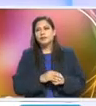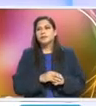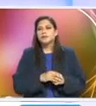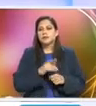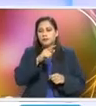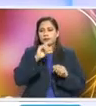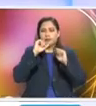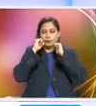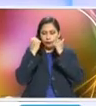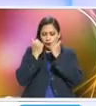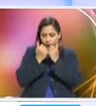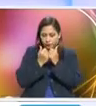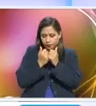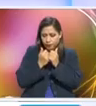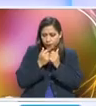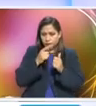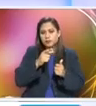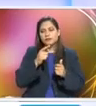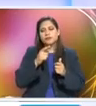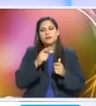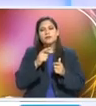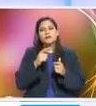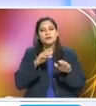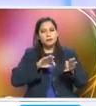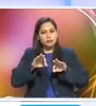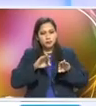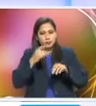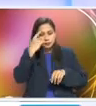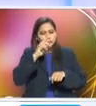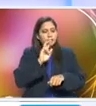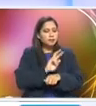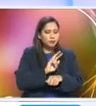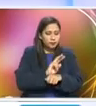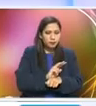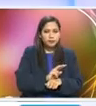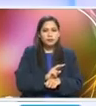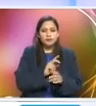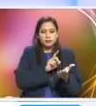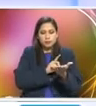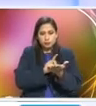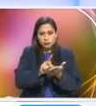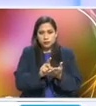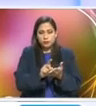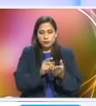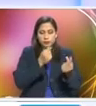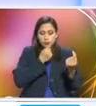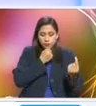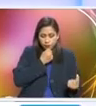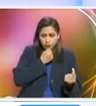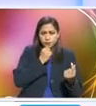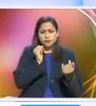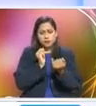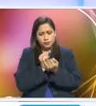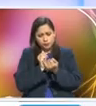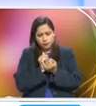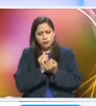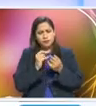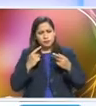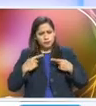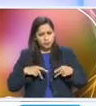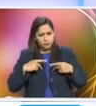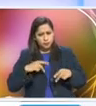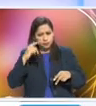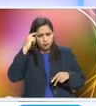una asociación que se dedica precisamente a velar por los derechos tanto de niños y también como